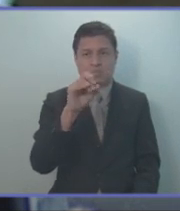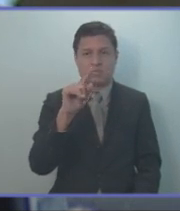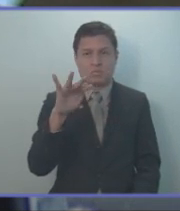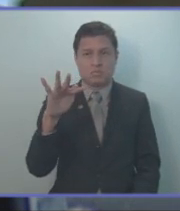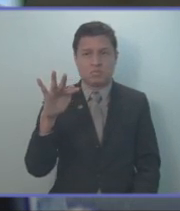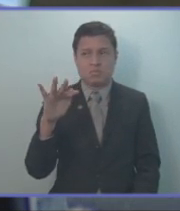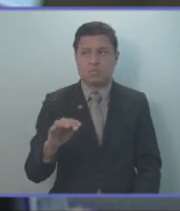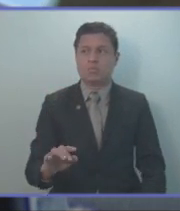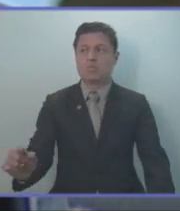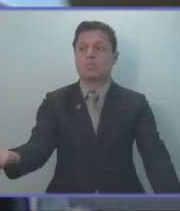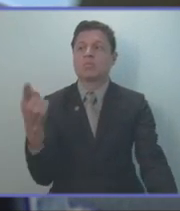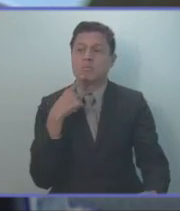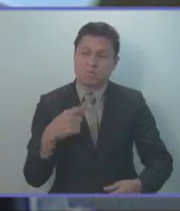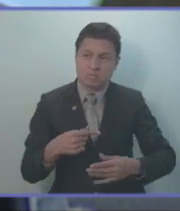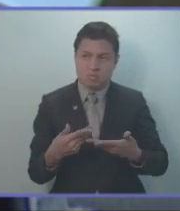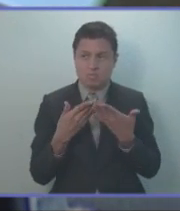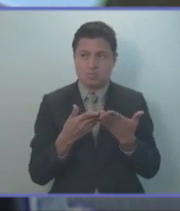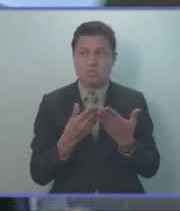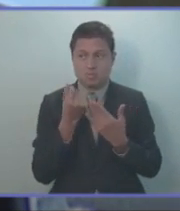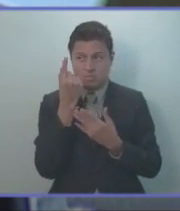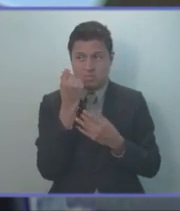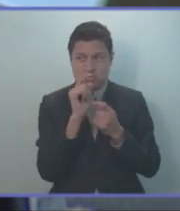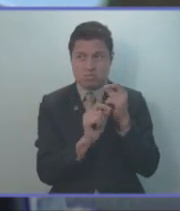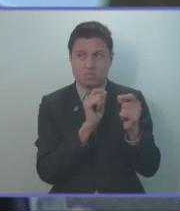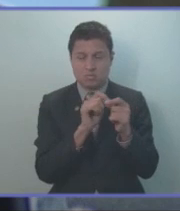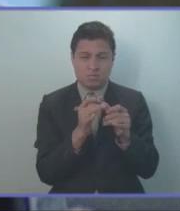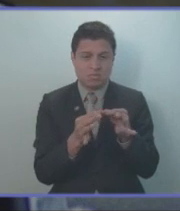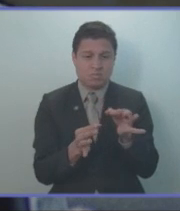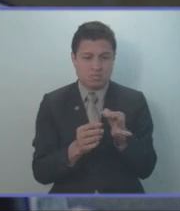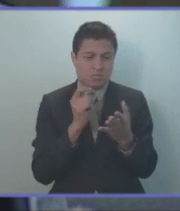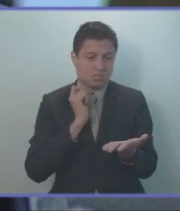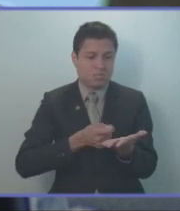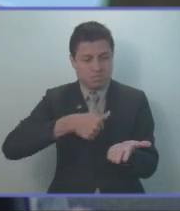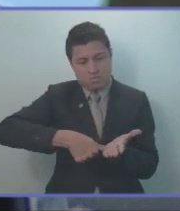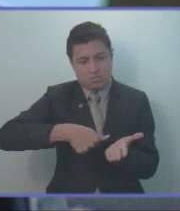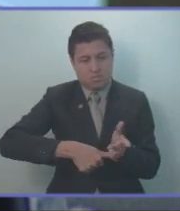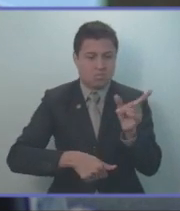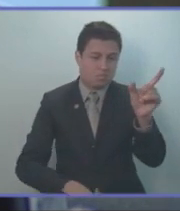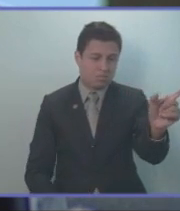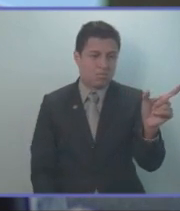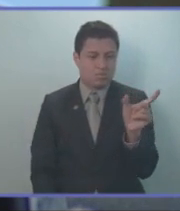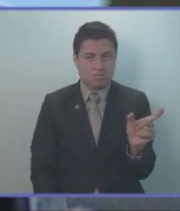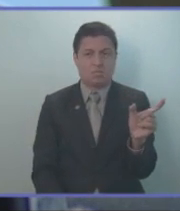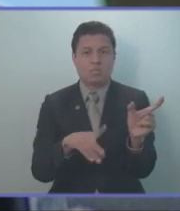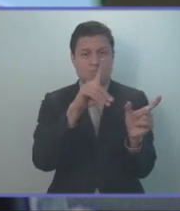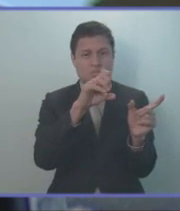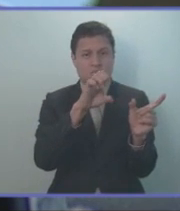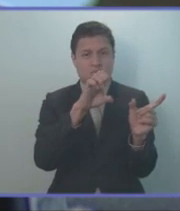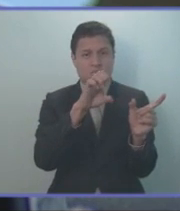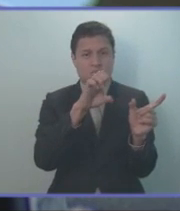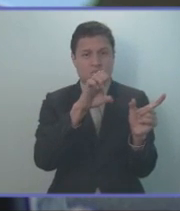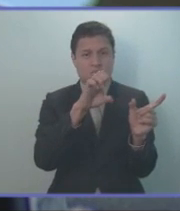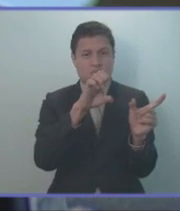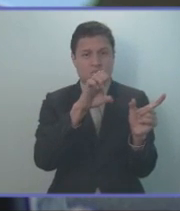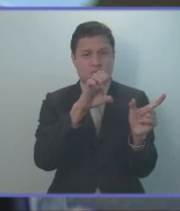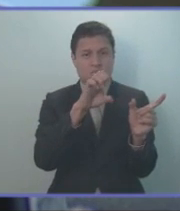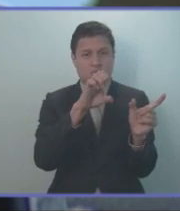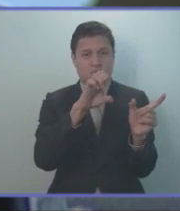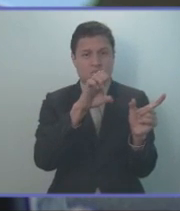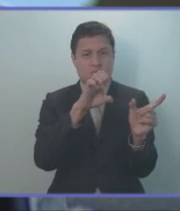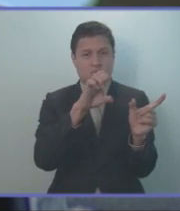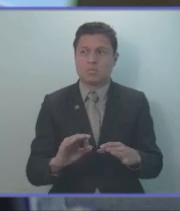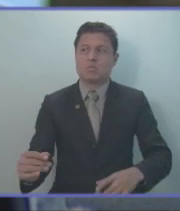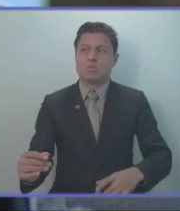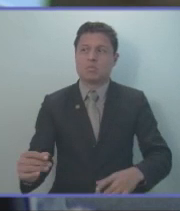35-2015, donde se da una interpretación jurídica al vocablo desechado de la siguiente manera.